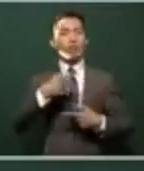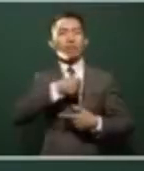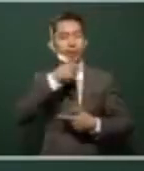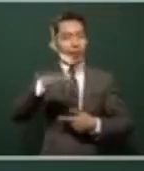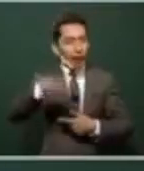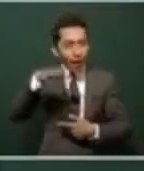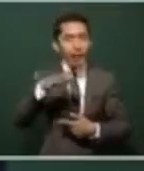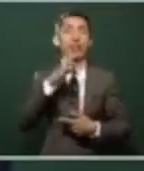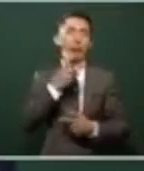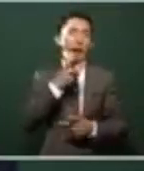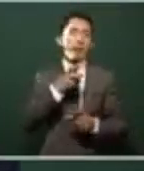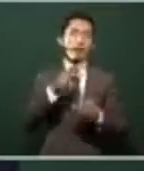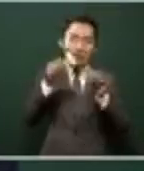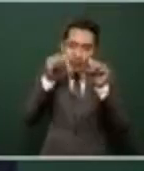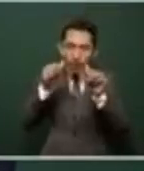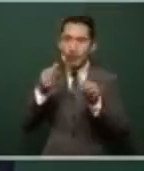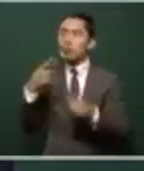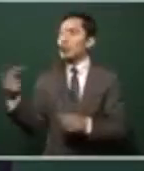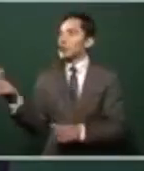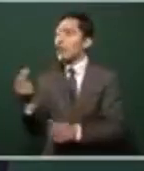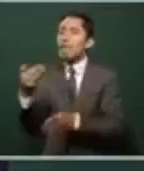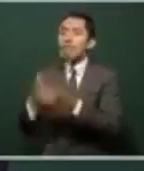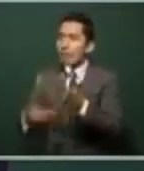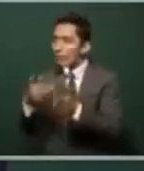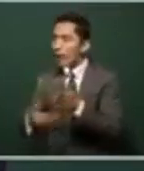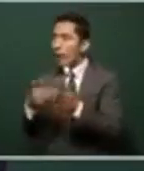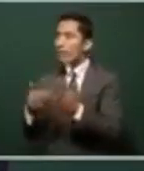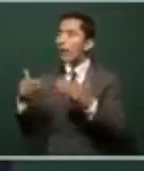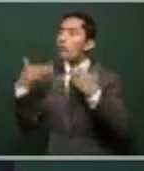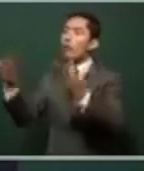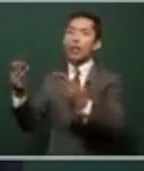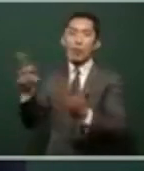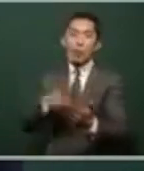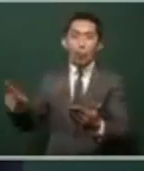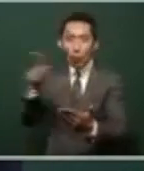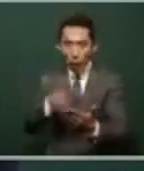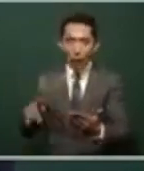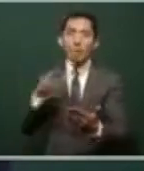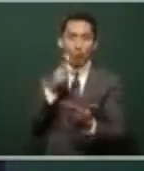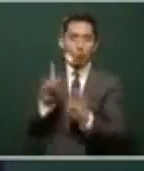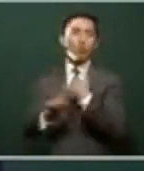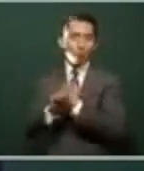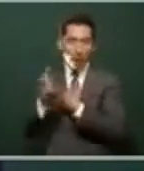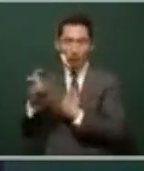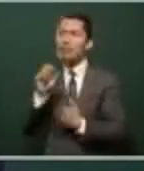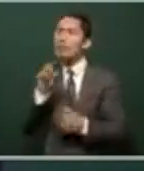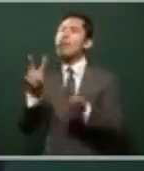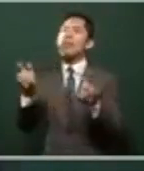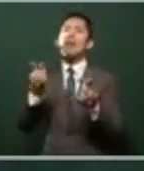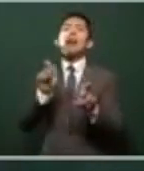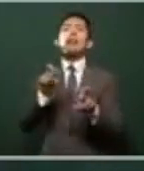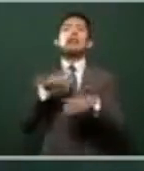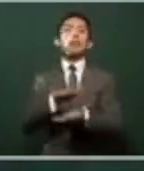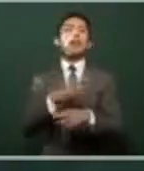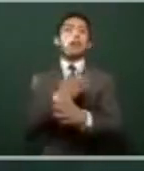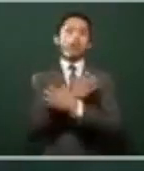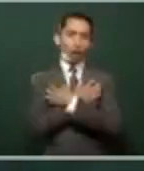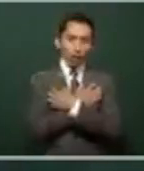las necesidades de la sociedad en esas comunidades, resolver el problema de educación, resolver el problema de